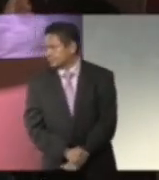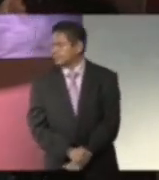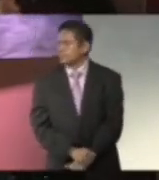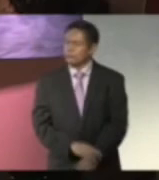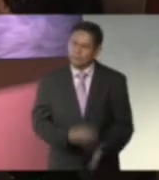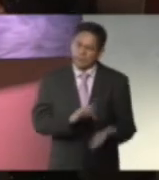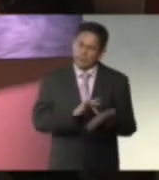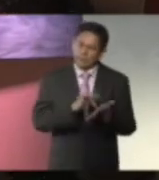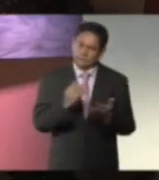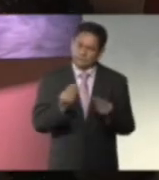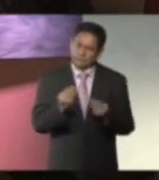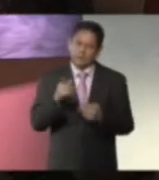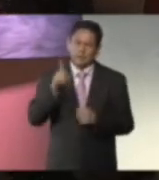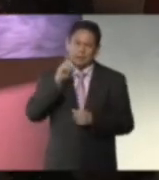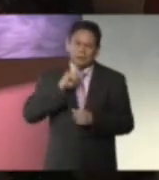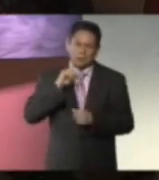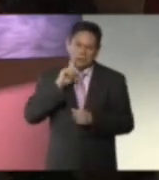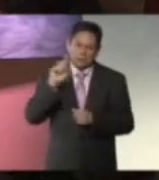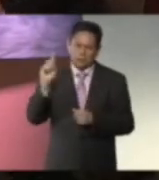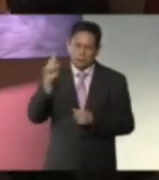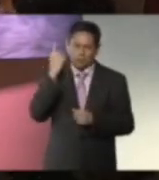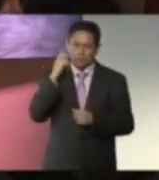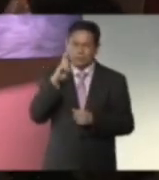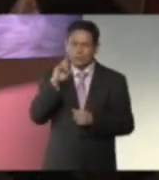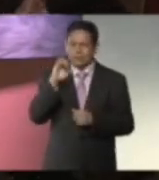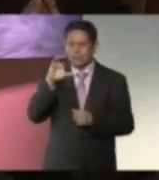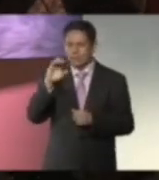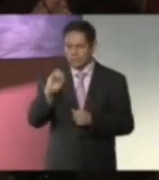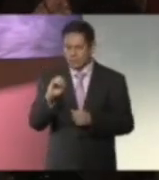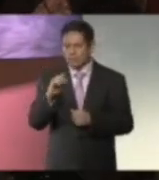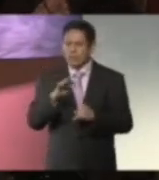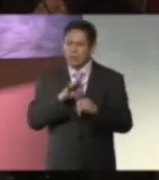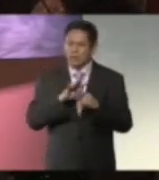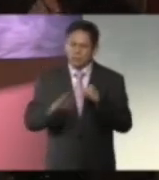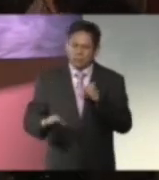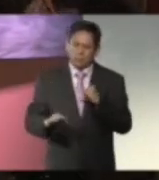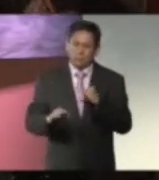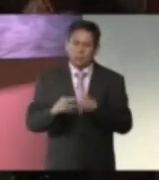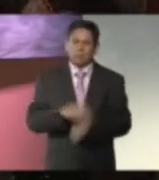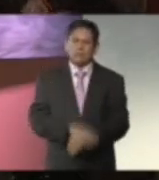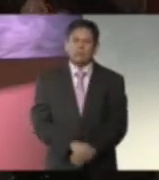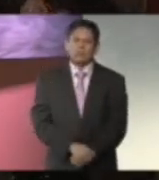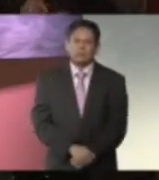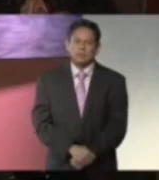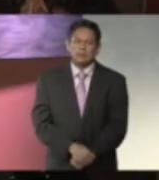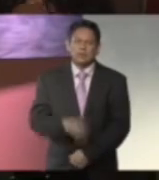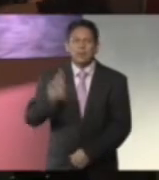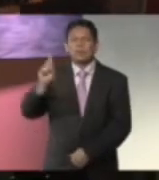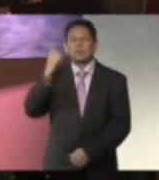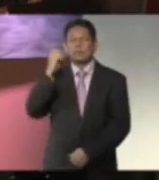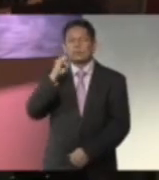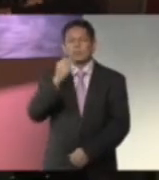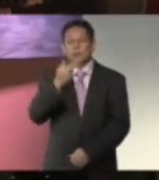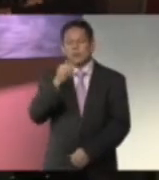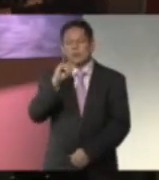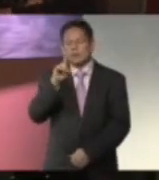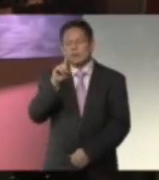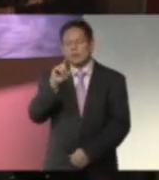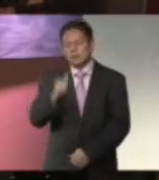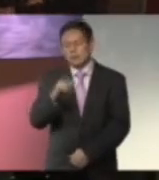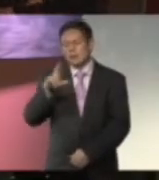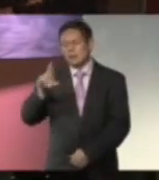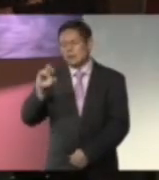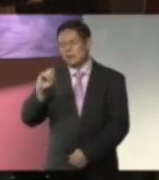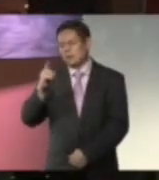Muchísimas gracias a la doctora Rico. Y finalmente vamos a escuchar a la doctora Hilda Rodríguez. Ella